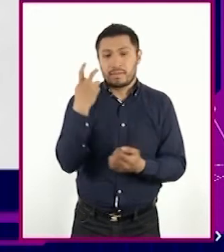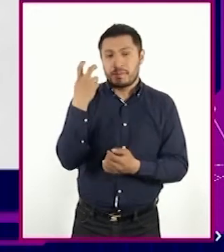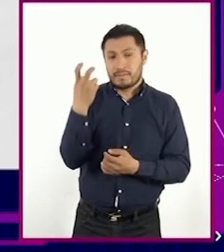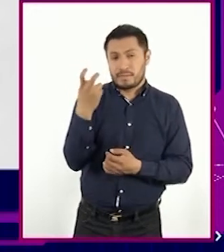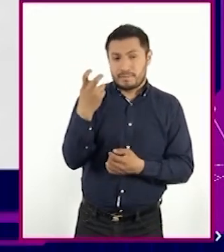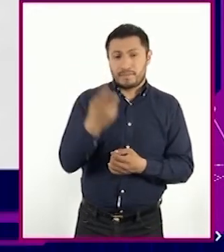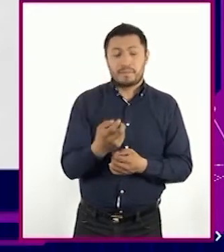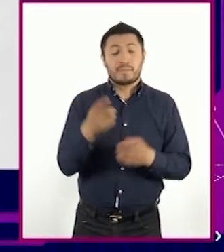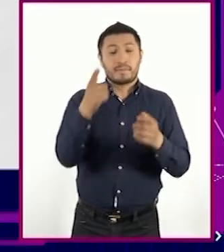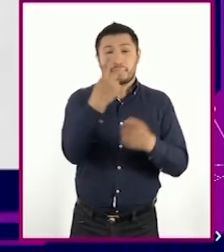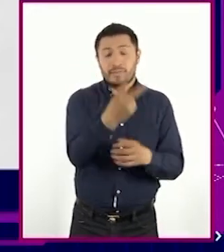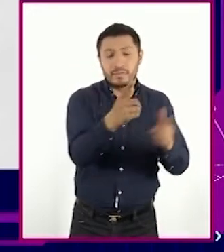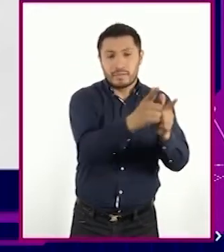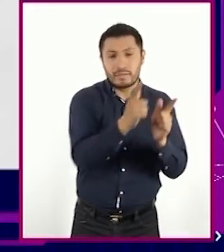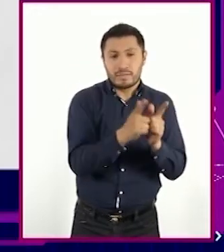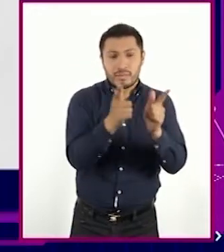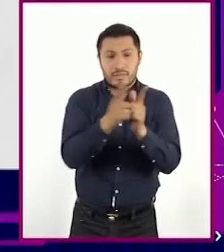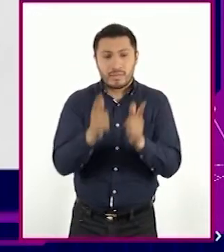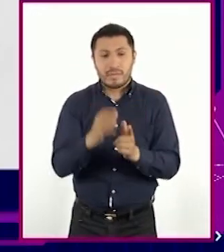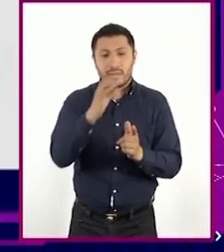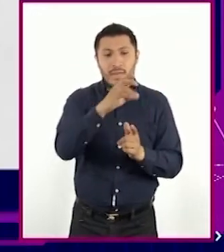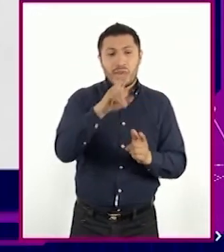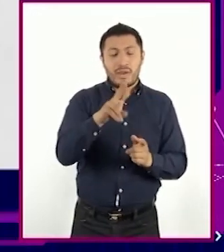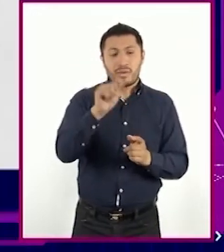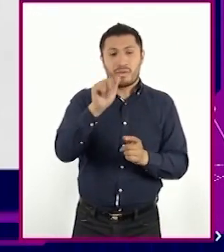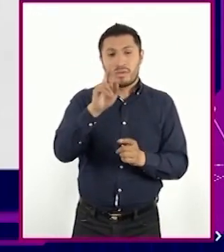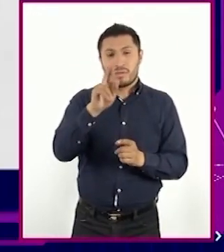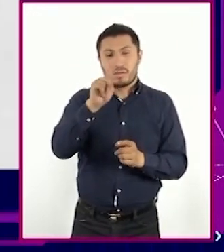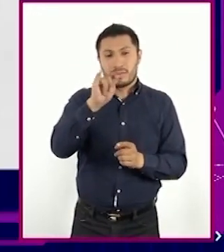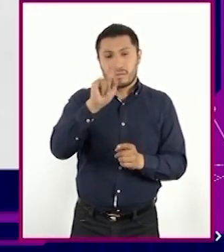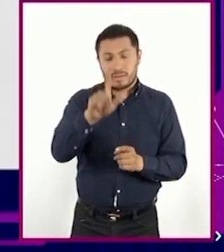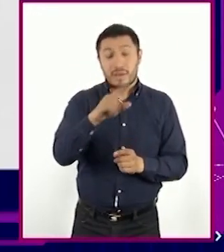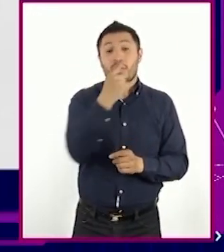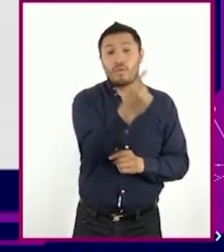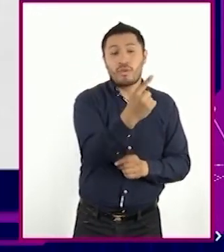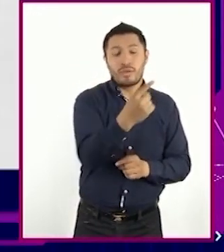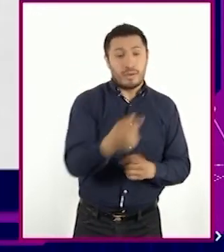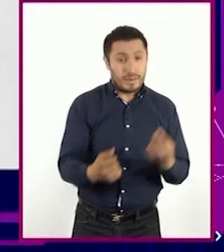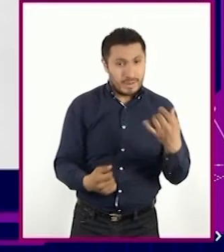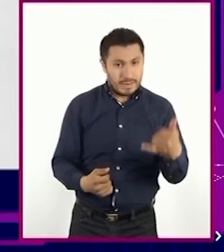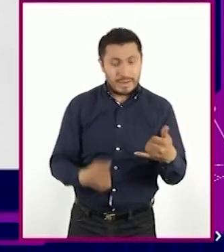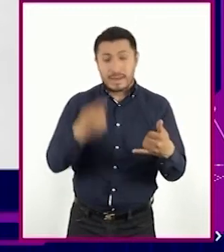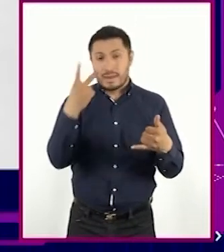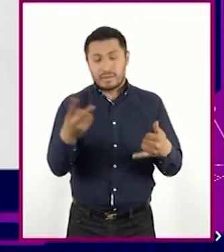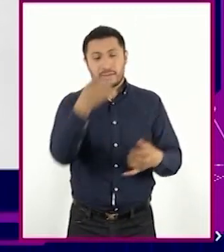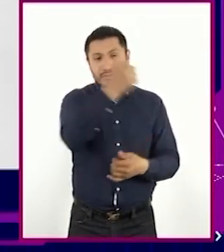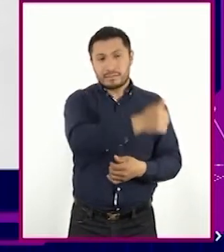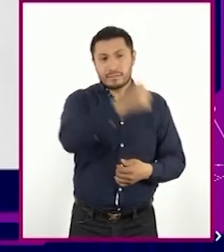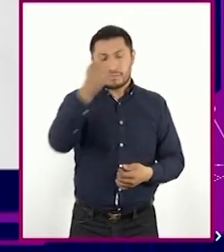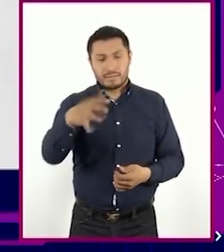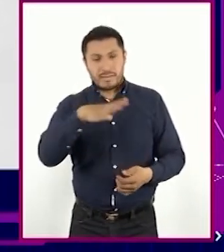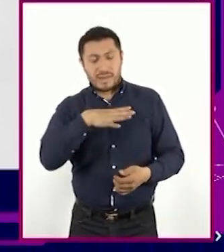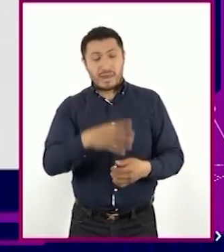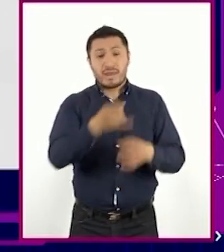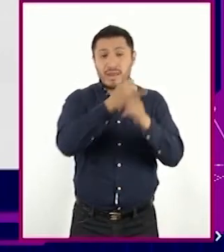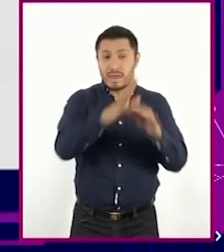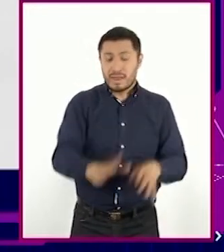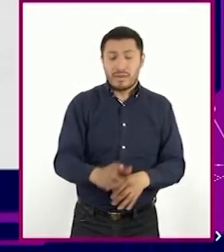A estos dos grupos se les llama cuartil 1 y cuartil 2, ya que cada uno contiene una cuarta parte del total de los